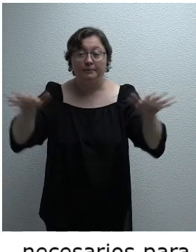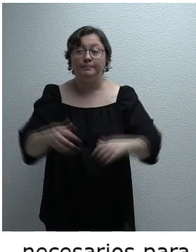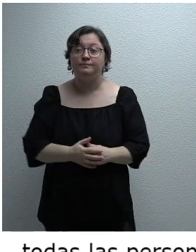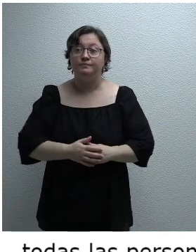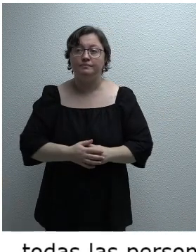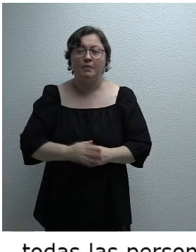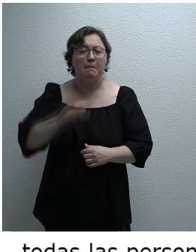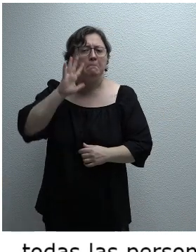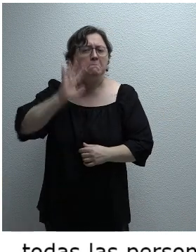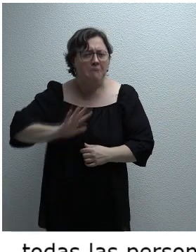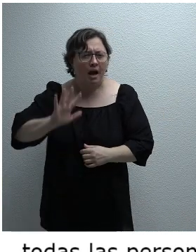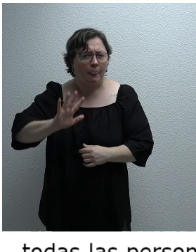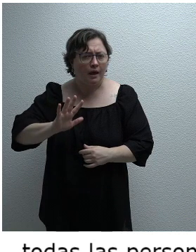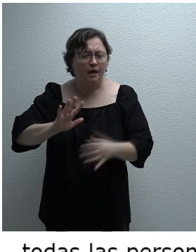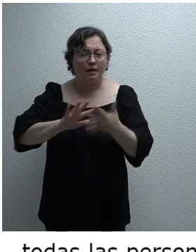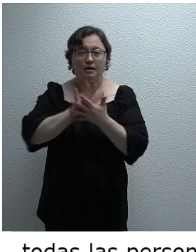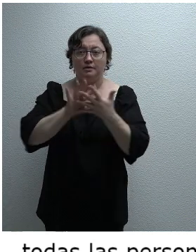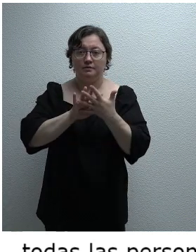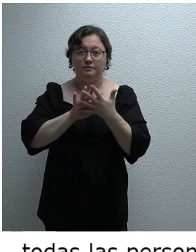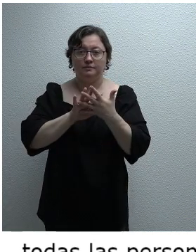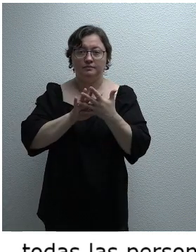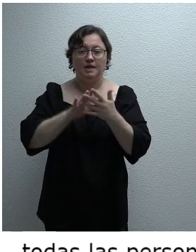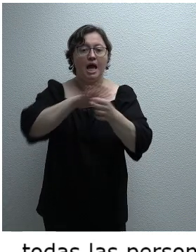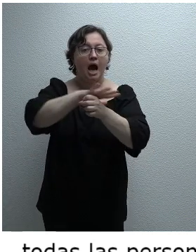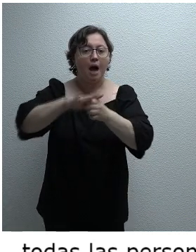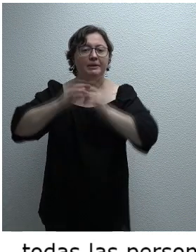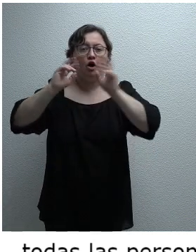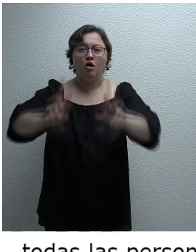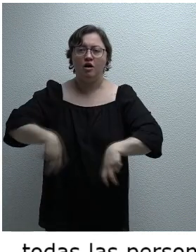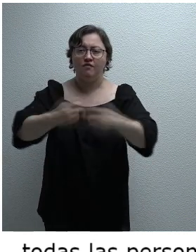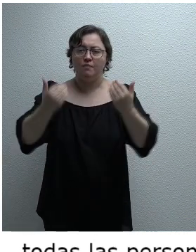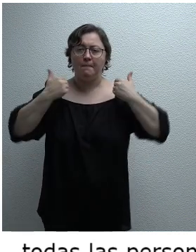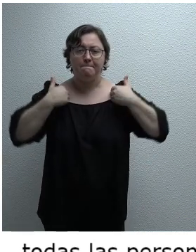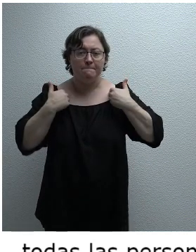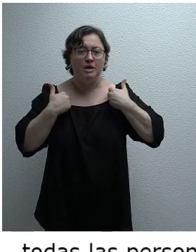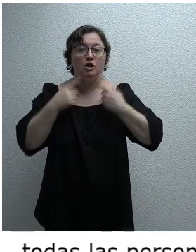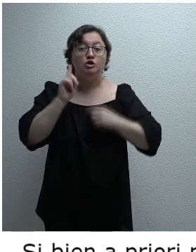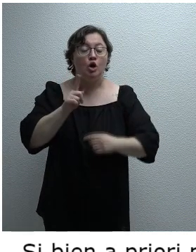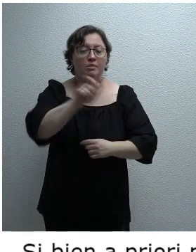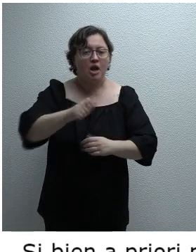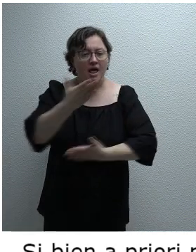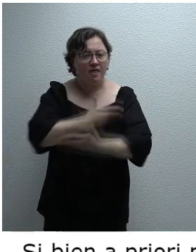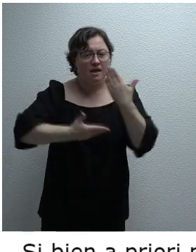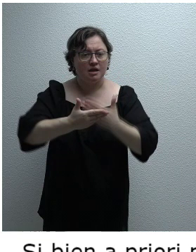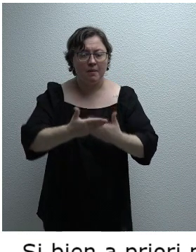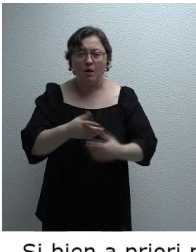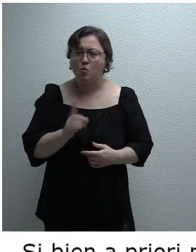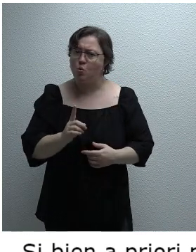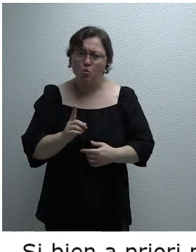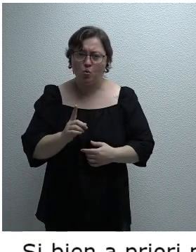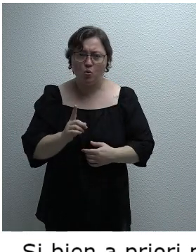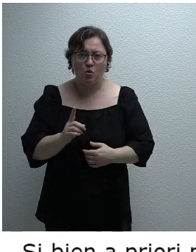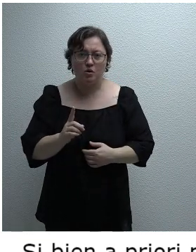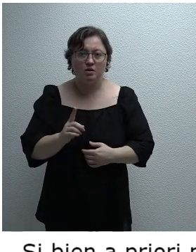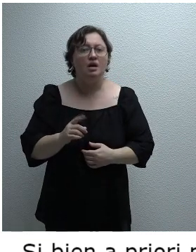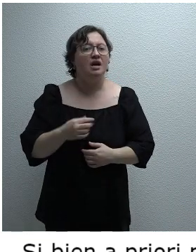a priori podemos pensar que el ámbito de esta reforma corresponde a las personas con discapacidad, nada más lejos